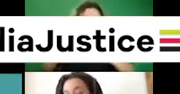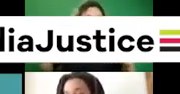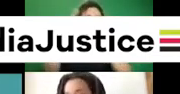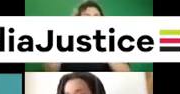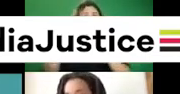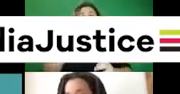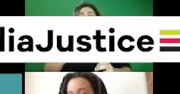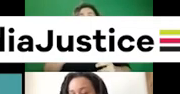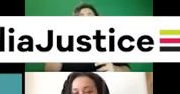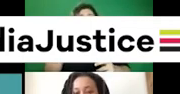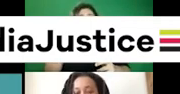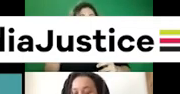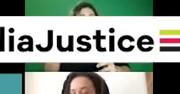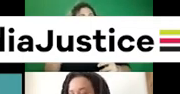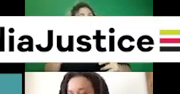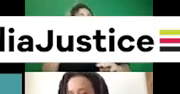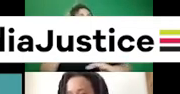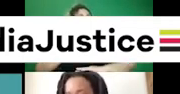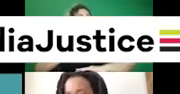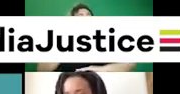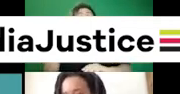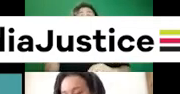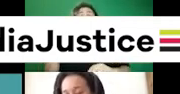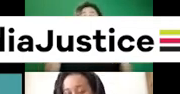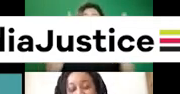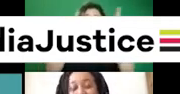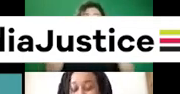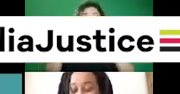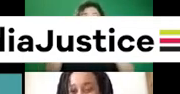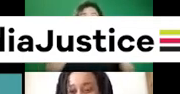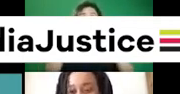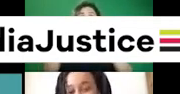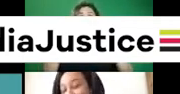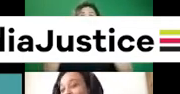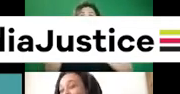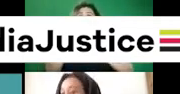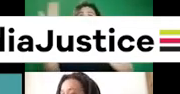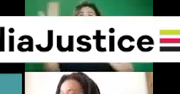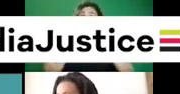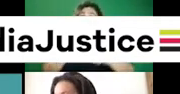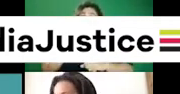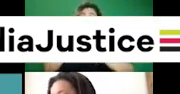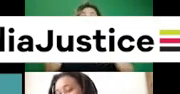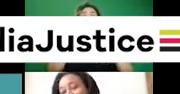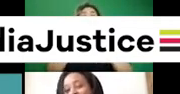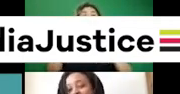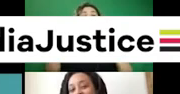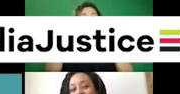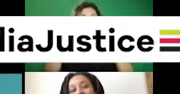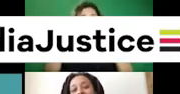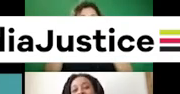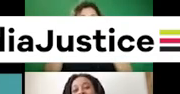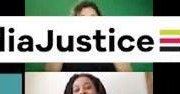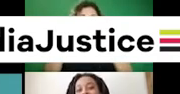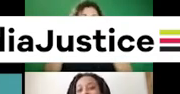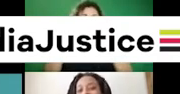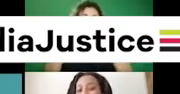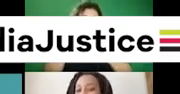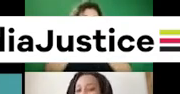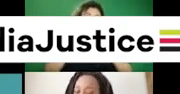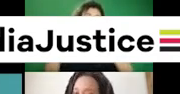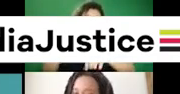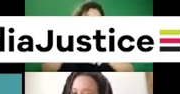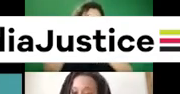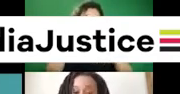conversaciones hayan sido buenas y escucha a algunas personas que se interrumpieron